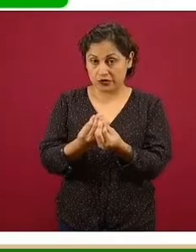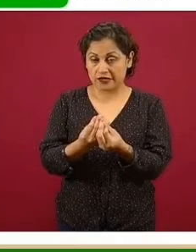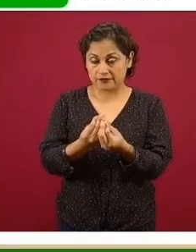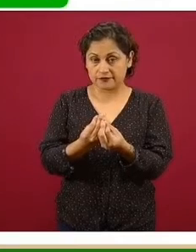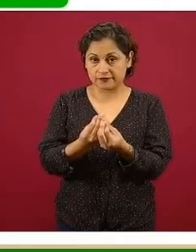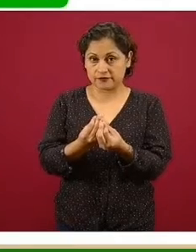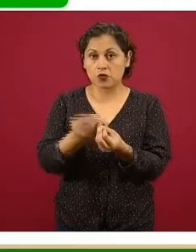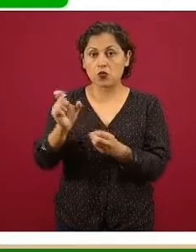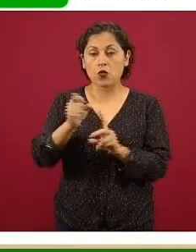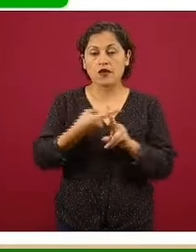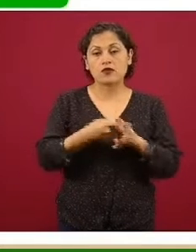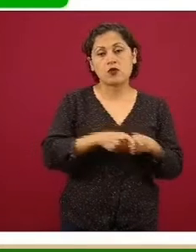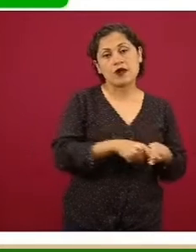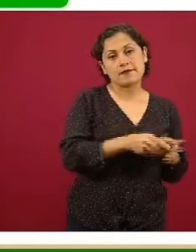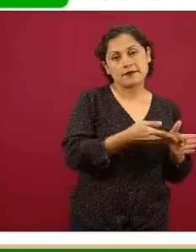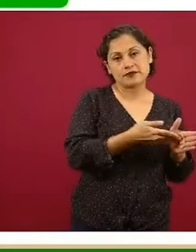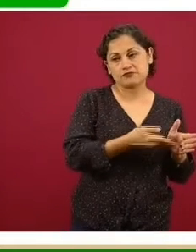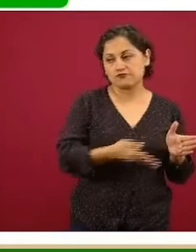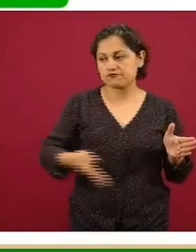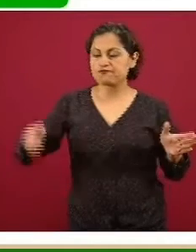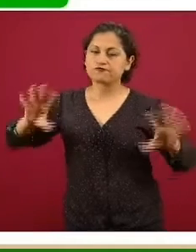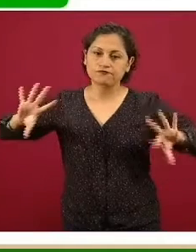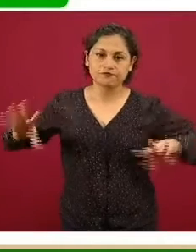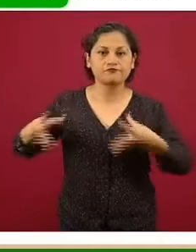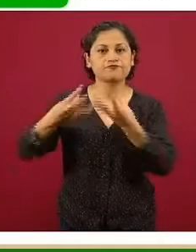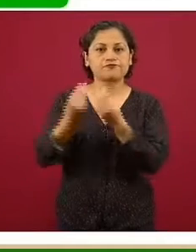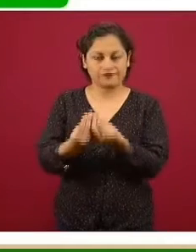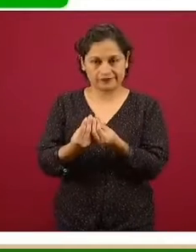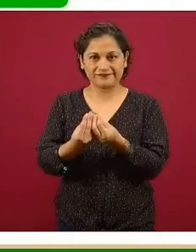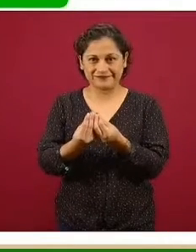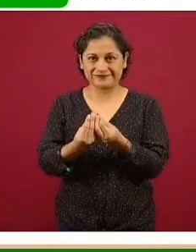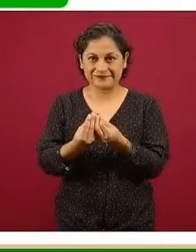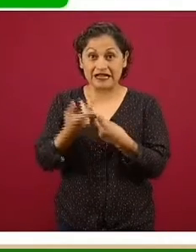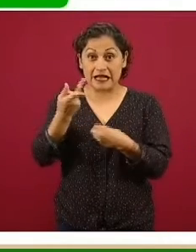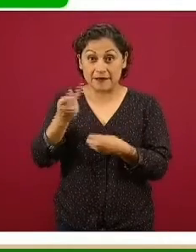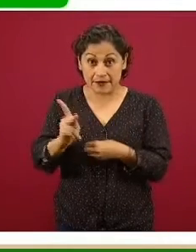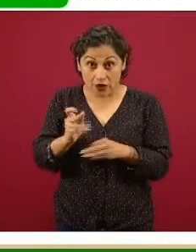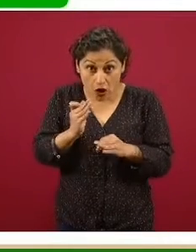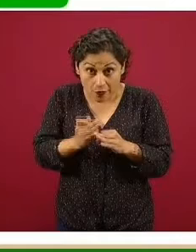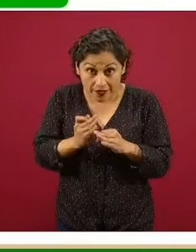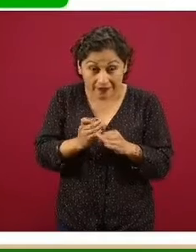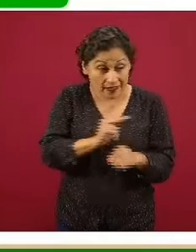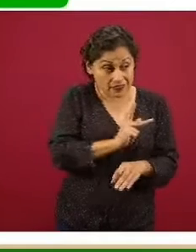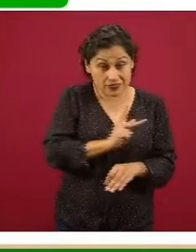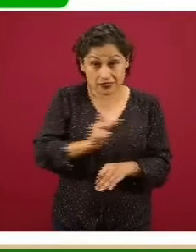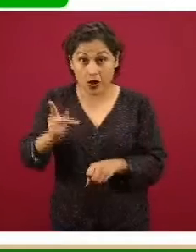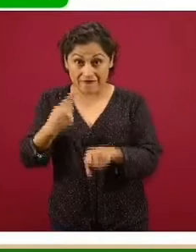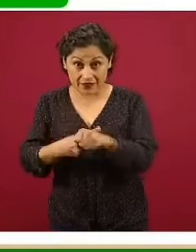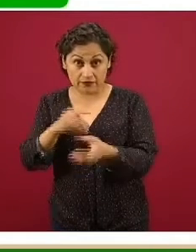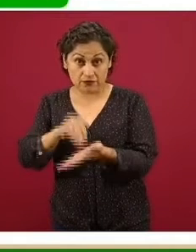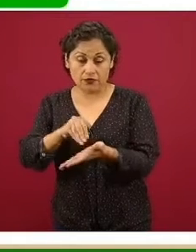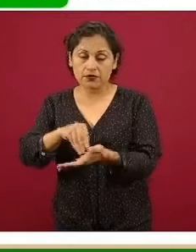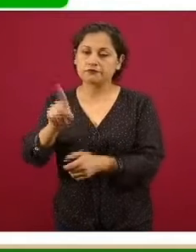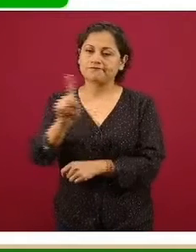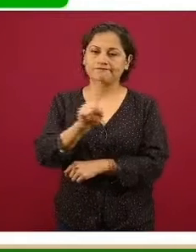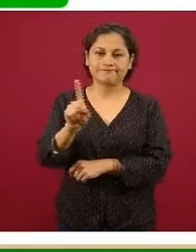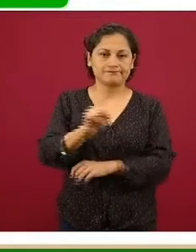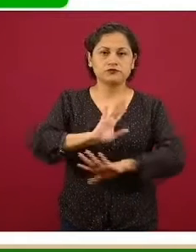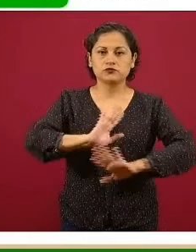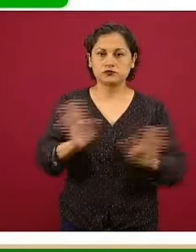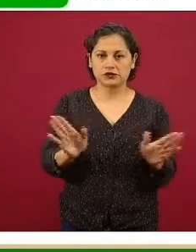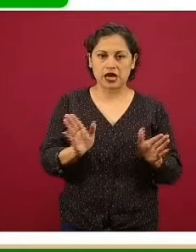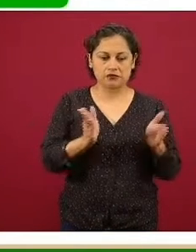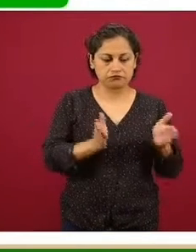desde el inicio de la epidemia en México, pero no quiere decir que todas esas personas estén en este momento padeciendo la enfermedad. Las que